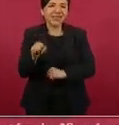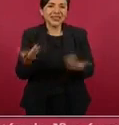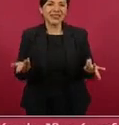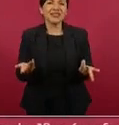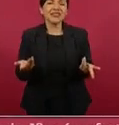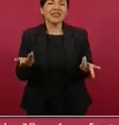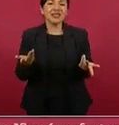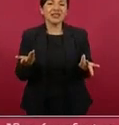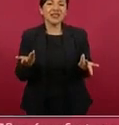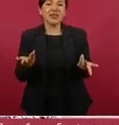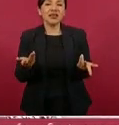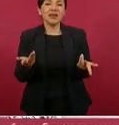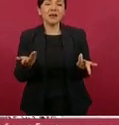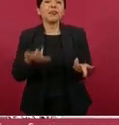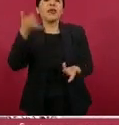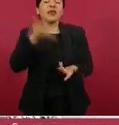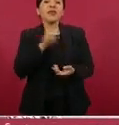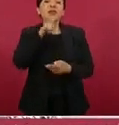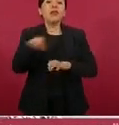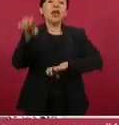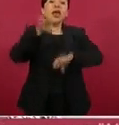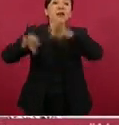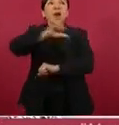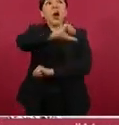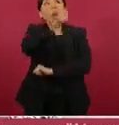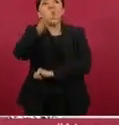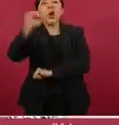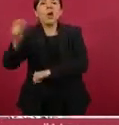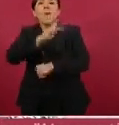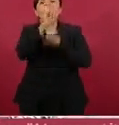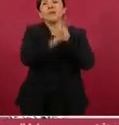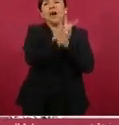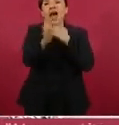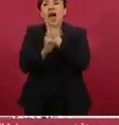y de las empresas extranjeras.